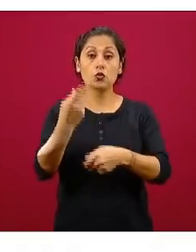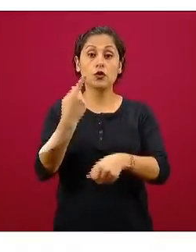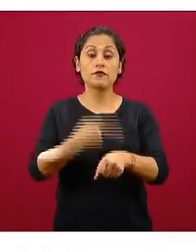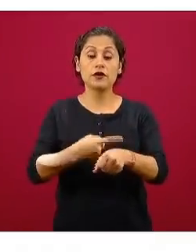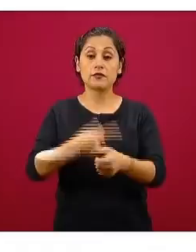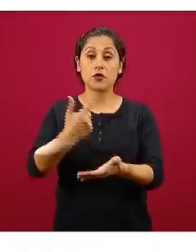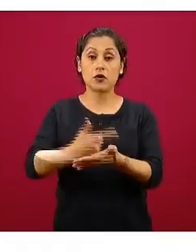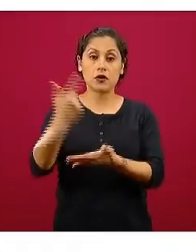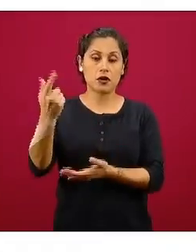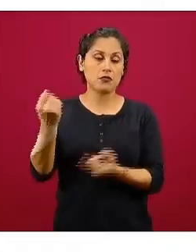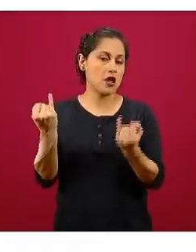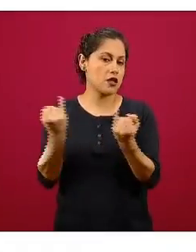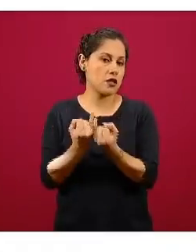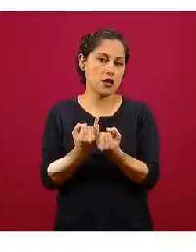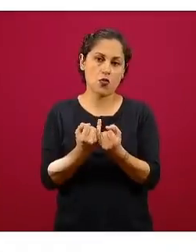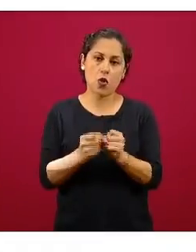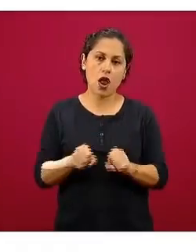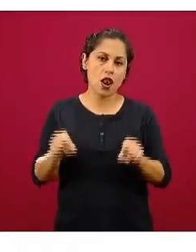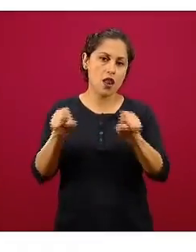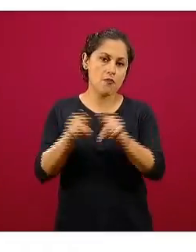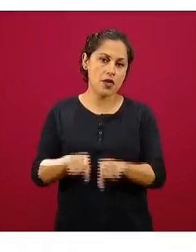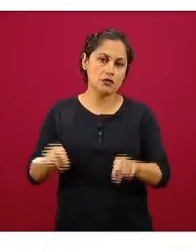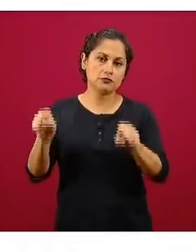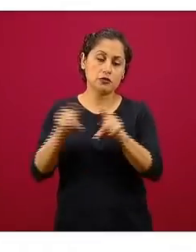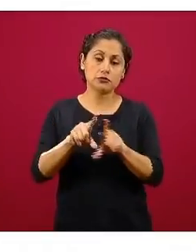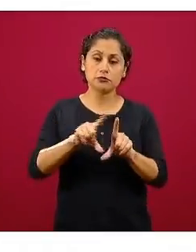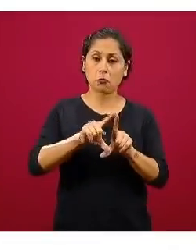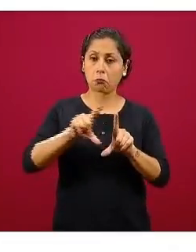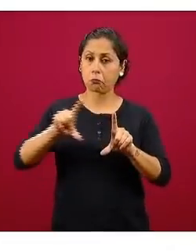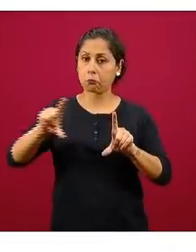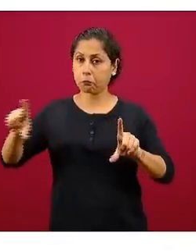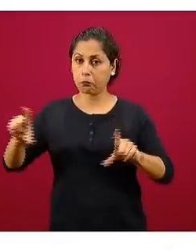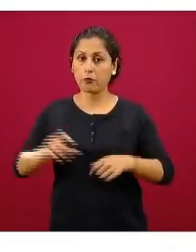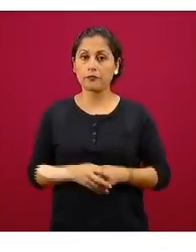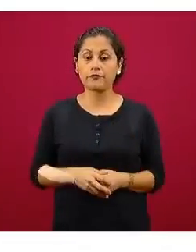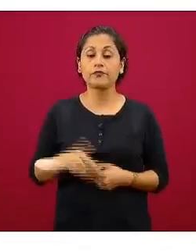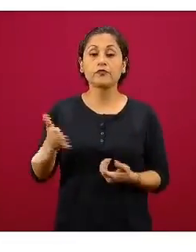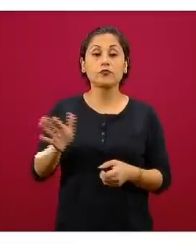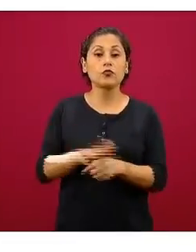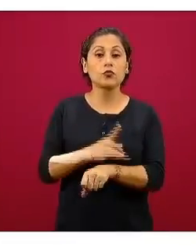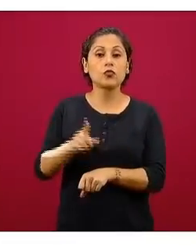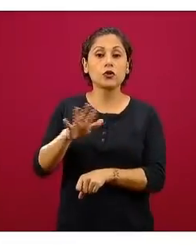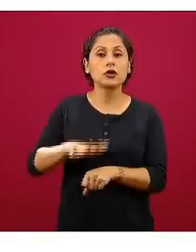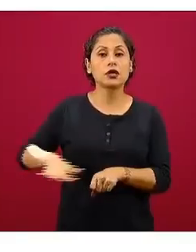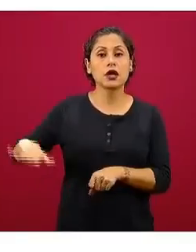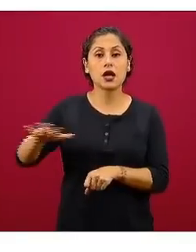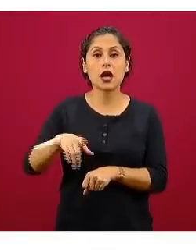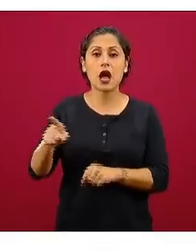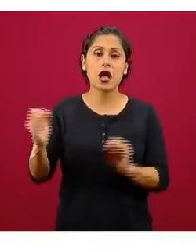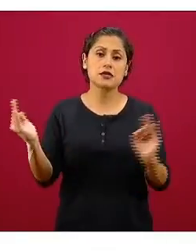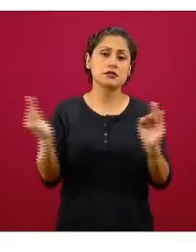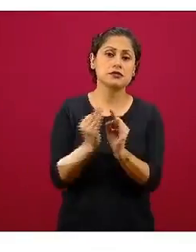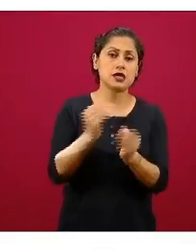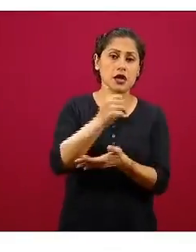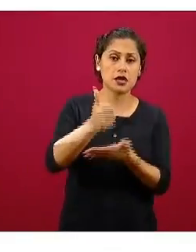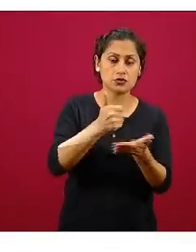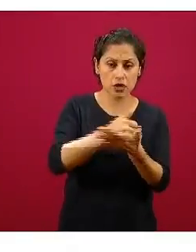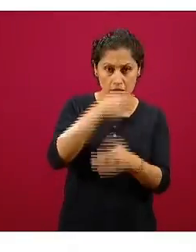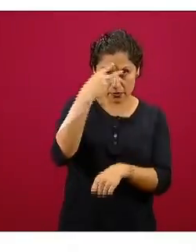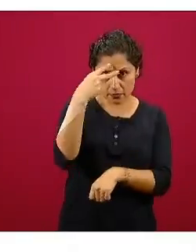zona de Toluca. A veces las predicciones en zonas pobladas que están tan vecinas, como el Valle de México y